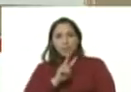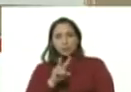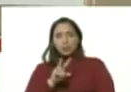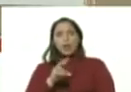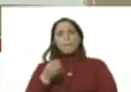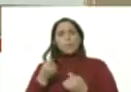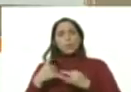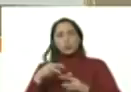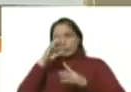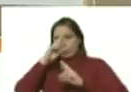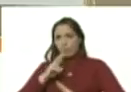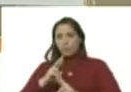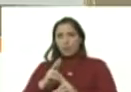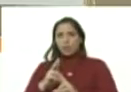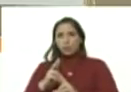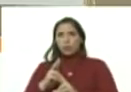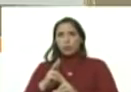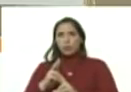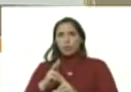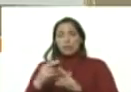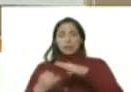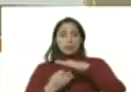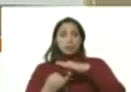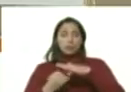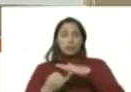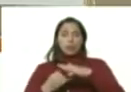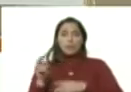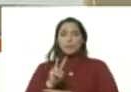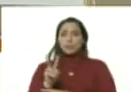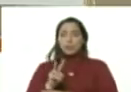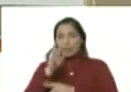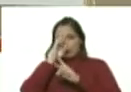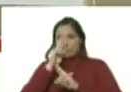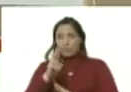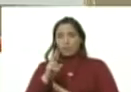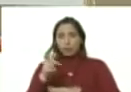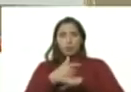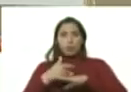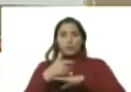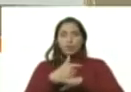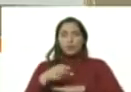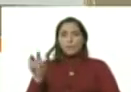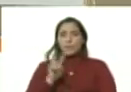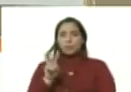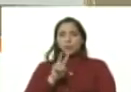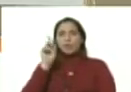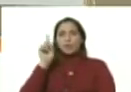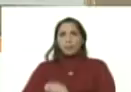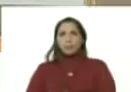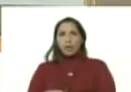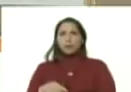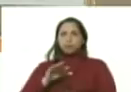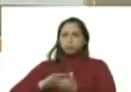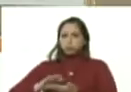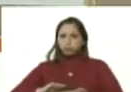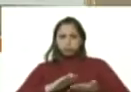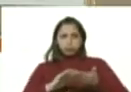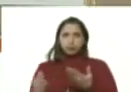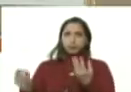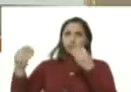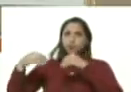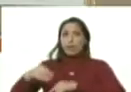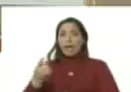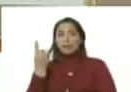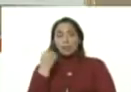respeto, respeto por las instituciones venezolanas, respeto por el gobierno de Venezuela, y construyamos en común. Ayer,